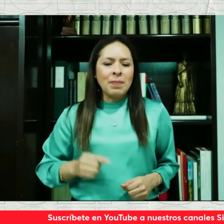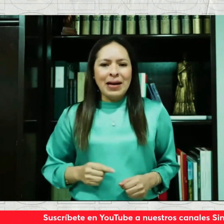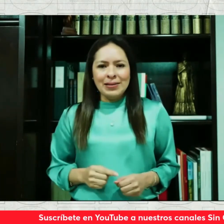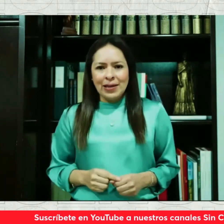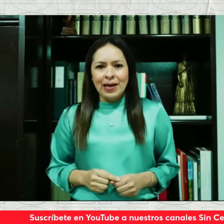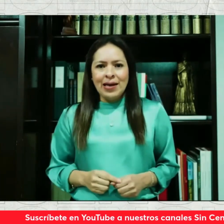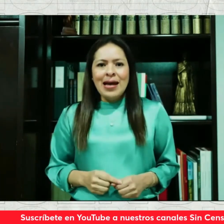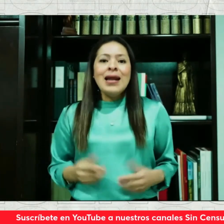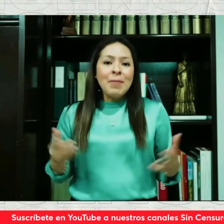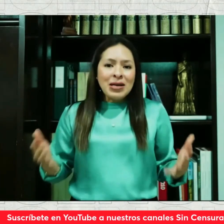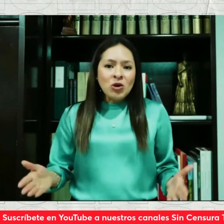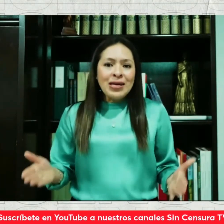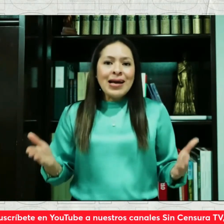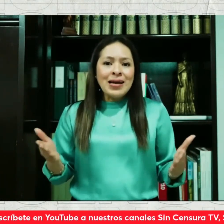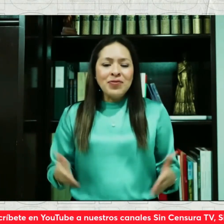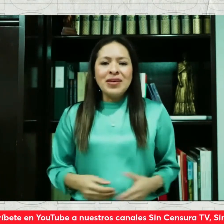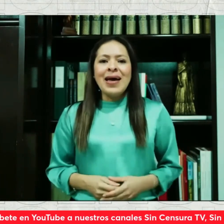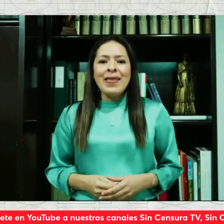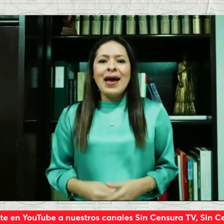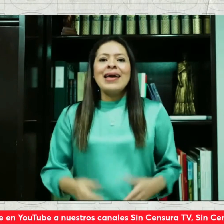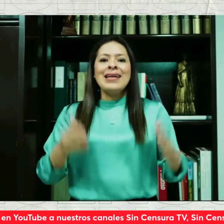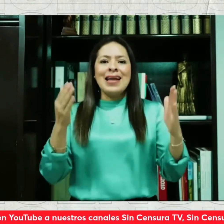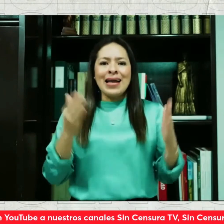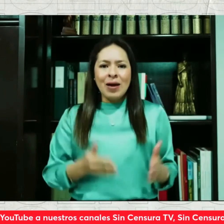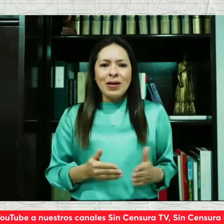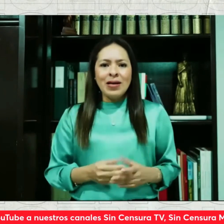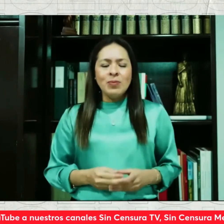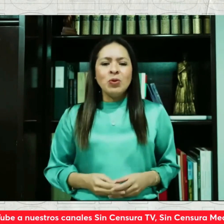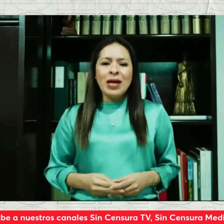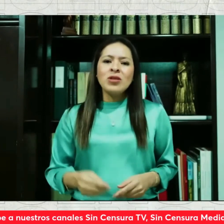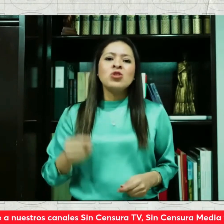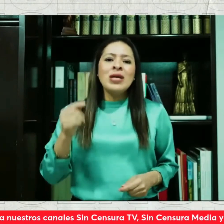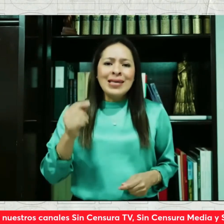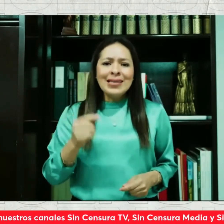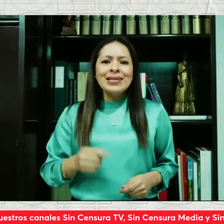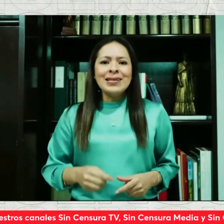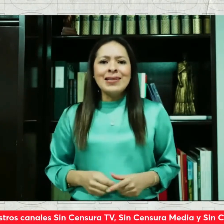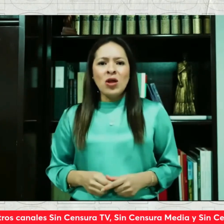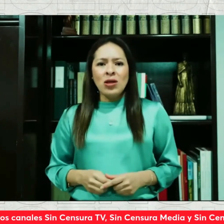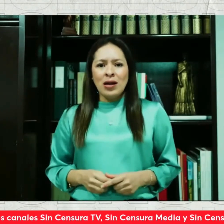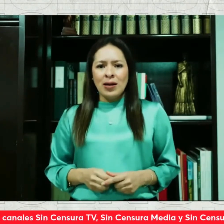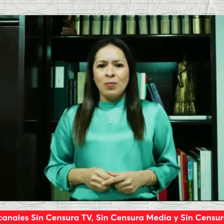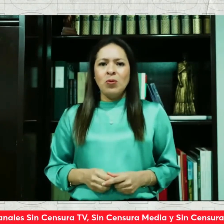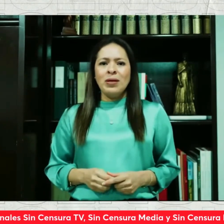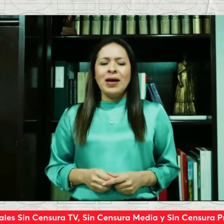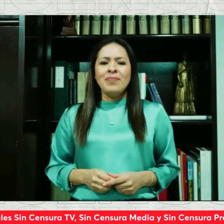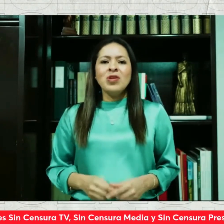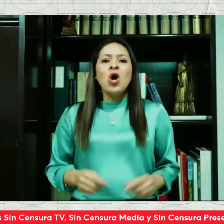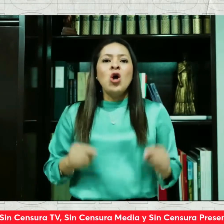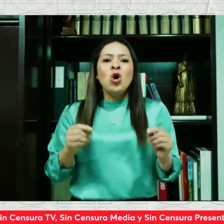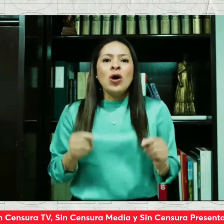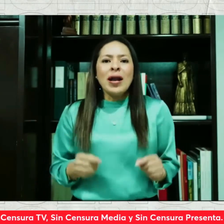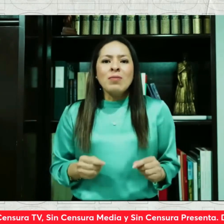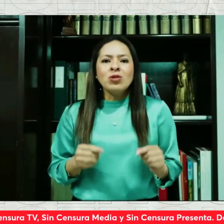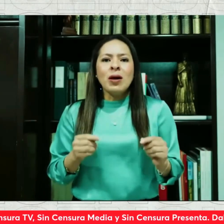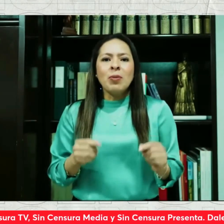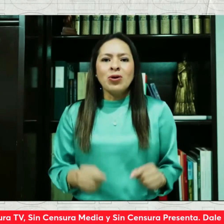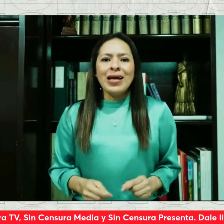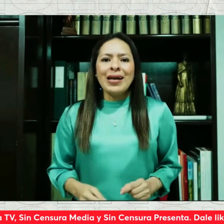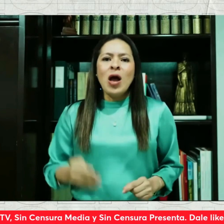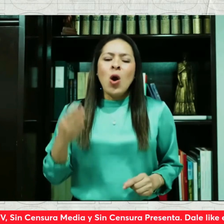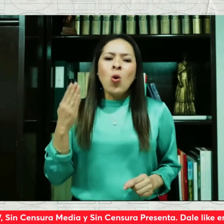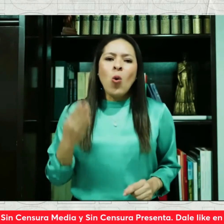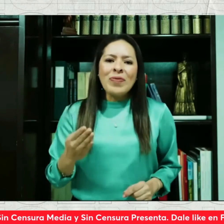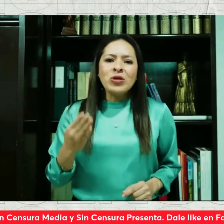el Plan C, la mayoría calificada en la Cámara de Diputados y en el Senado de la República. Logramos